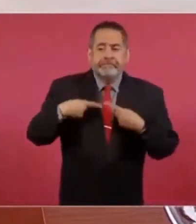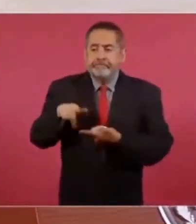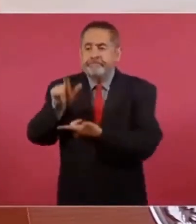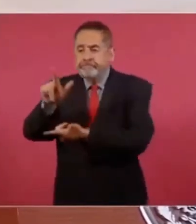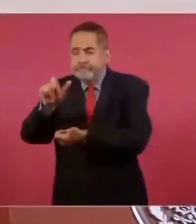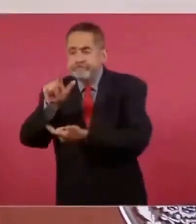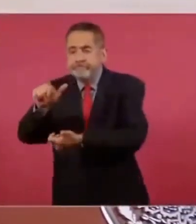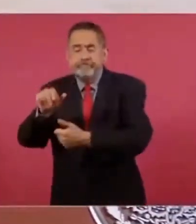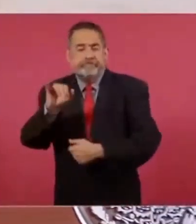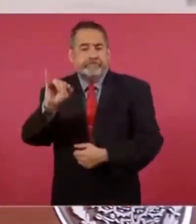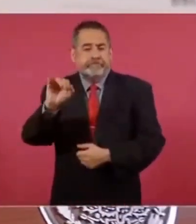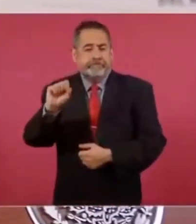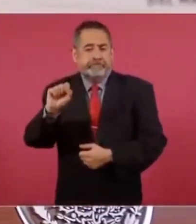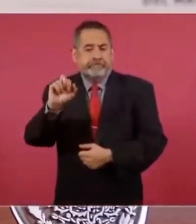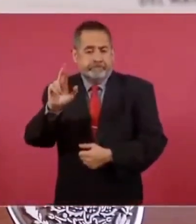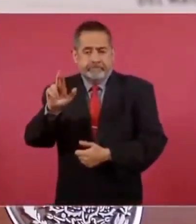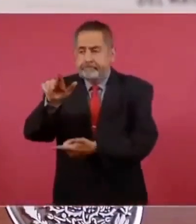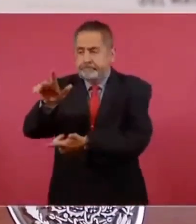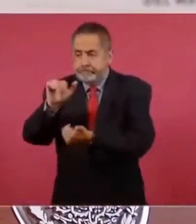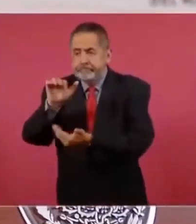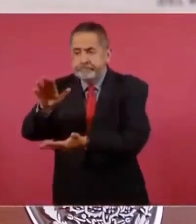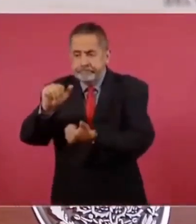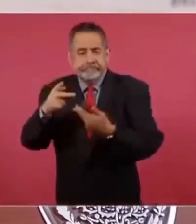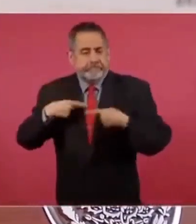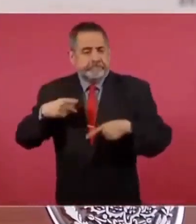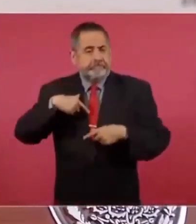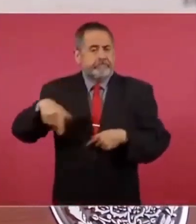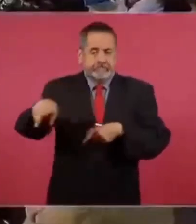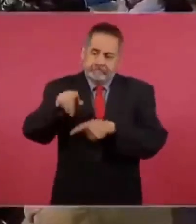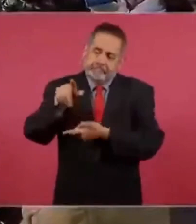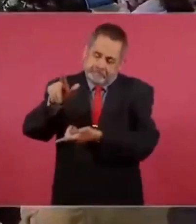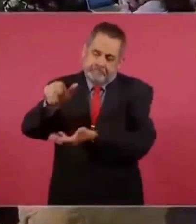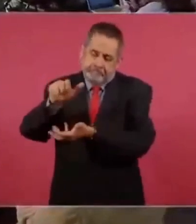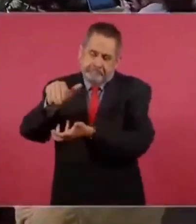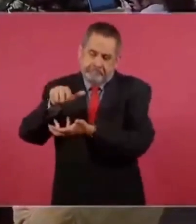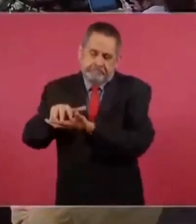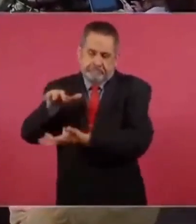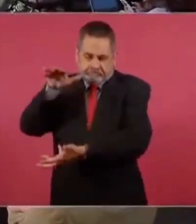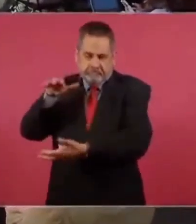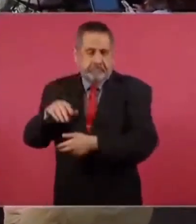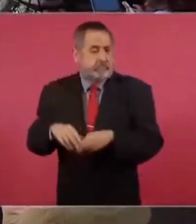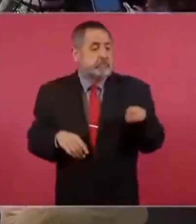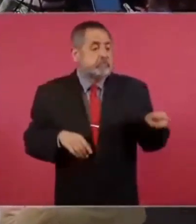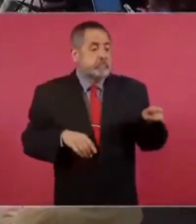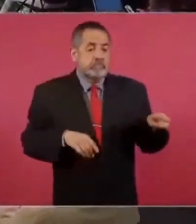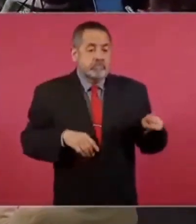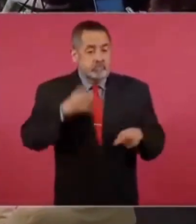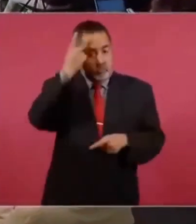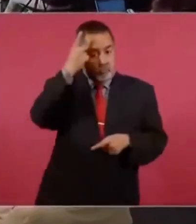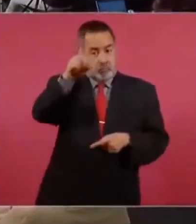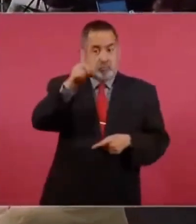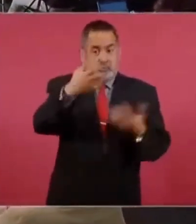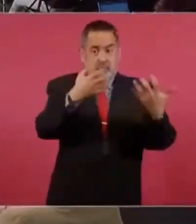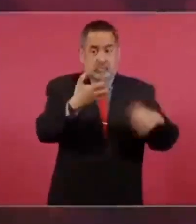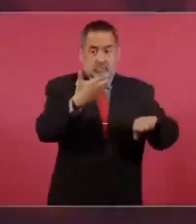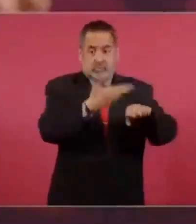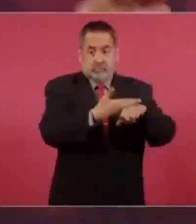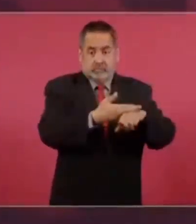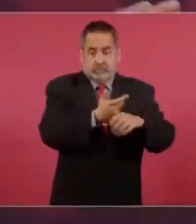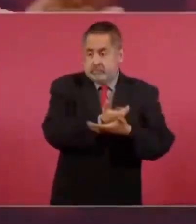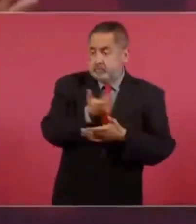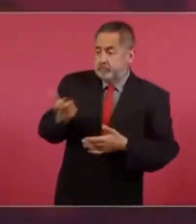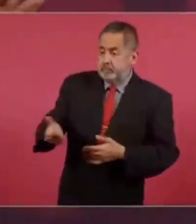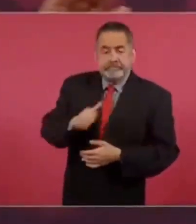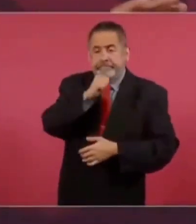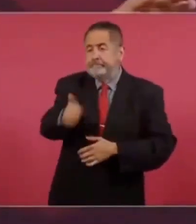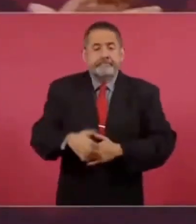del ICR de los trabajadores que de los empresarios. Pero